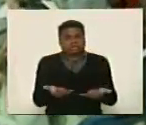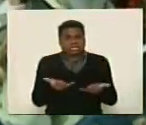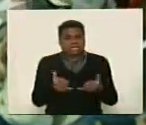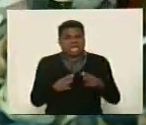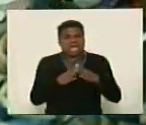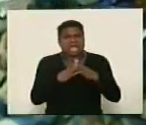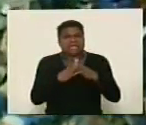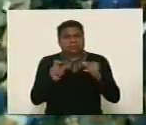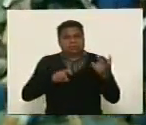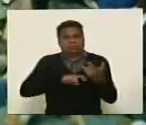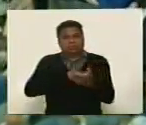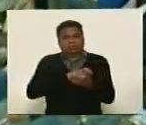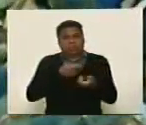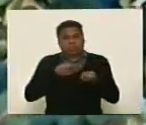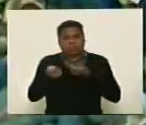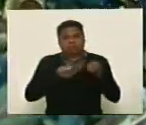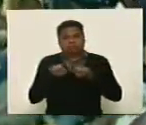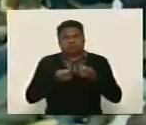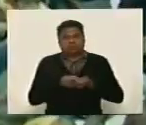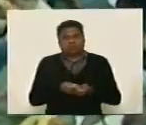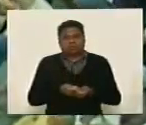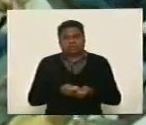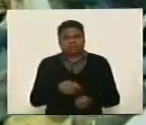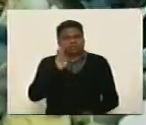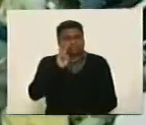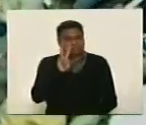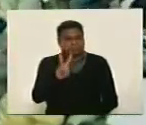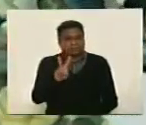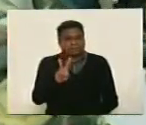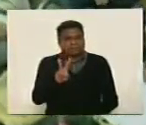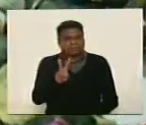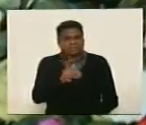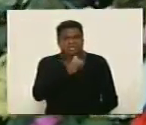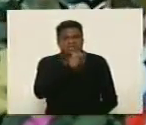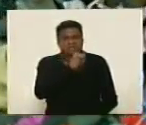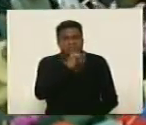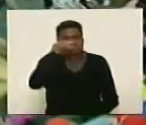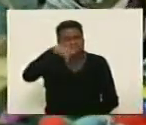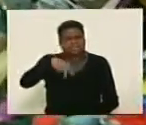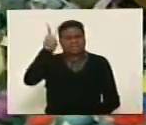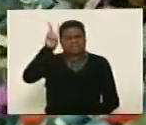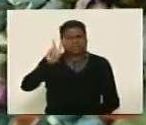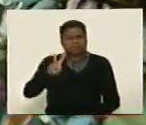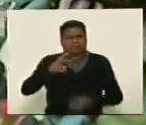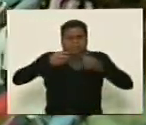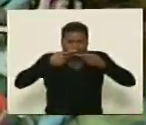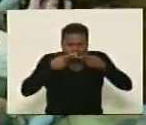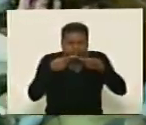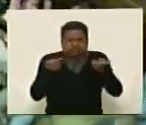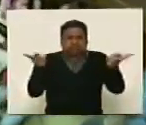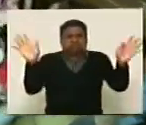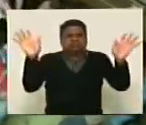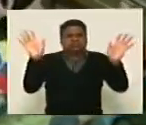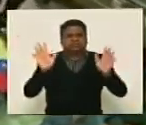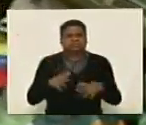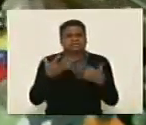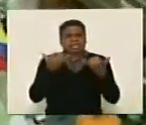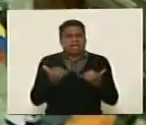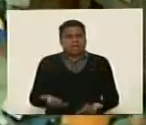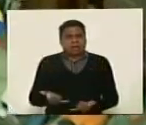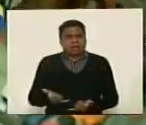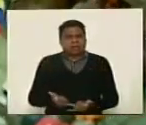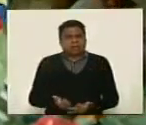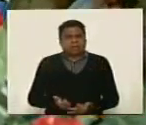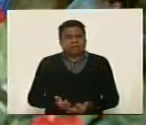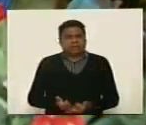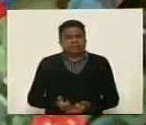manifestaciones reales y que yo hoy me permito anunciarle al país, con la propiedad de ser el presidente del Consejo de